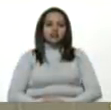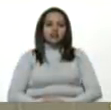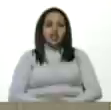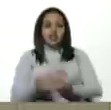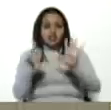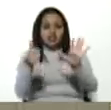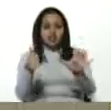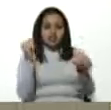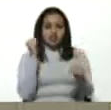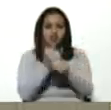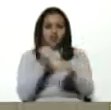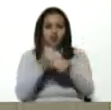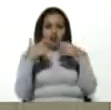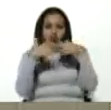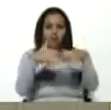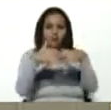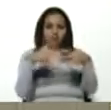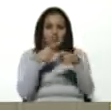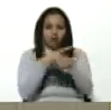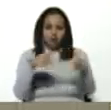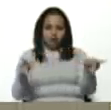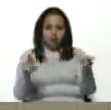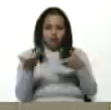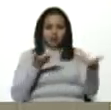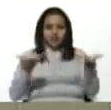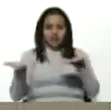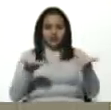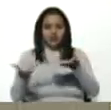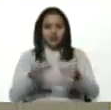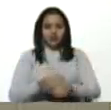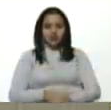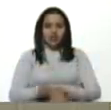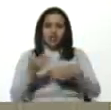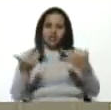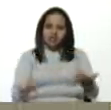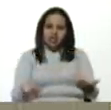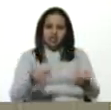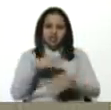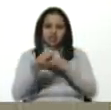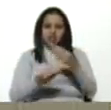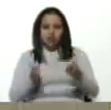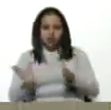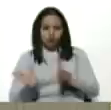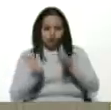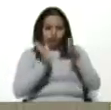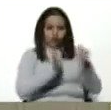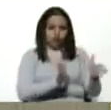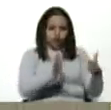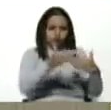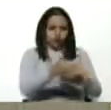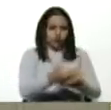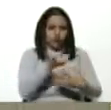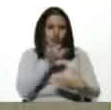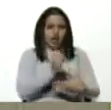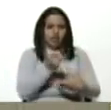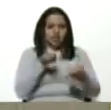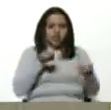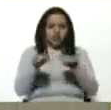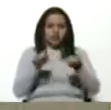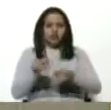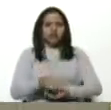6 trabajadores de una empresa pública de servicios. Ya fueron debidamente aislados y están bajo